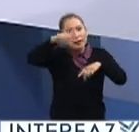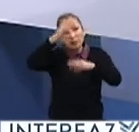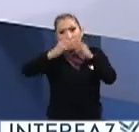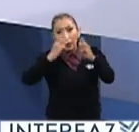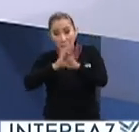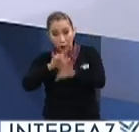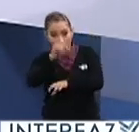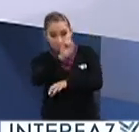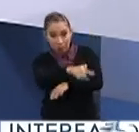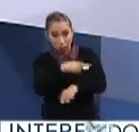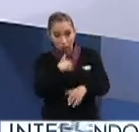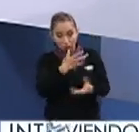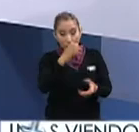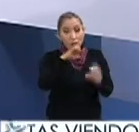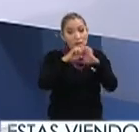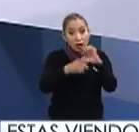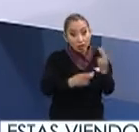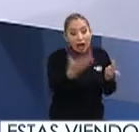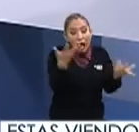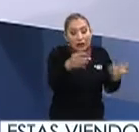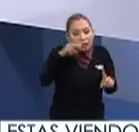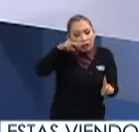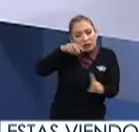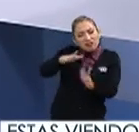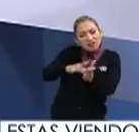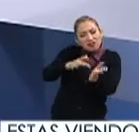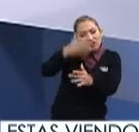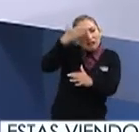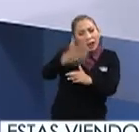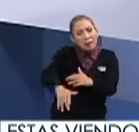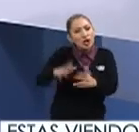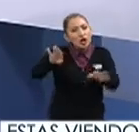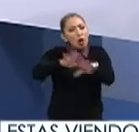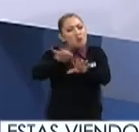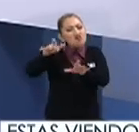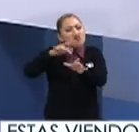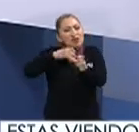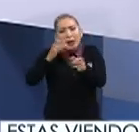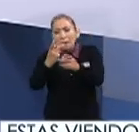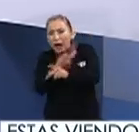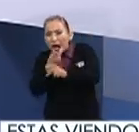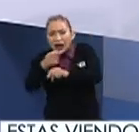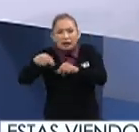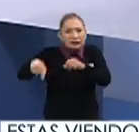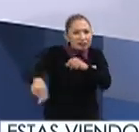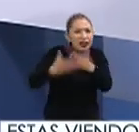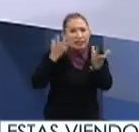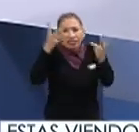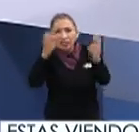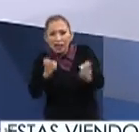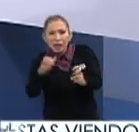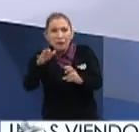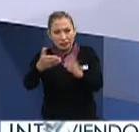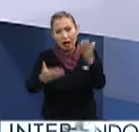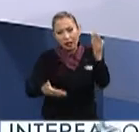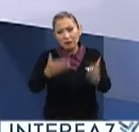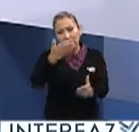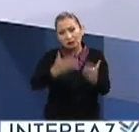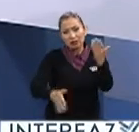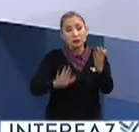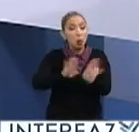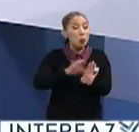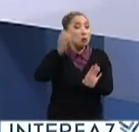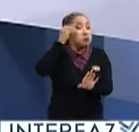la trinchera de los periodistas logren enfocar y saber traducir todos estos descubrimientos, estas temáticas que muchas veces se